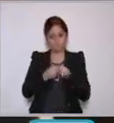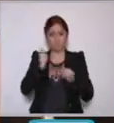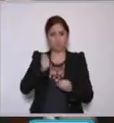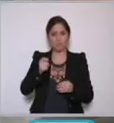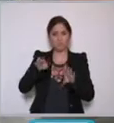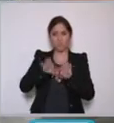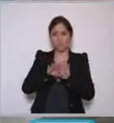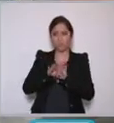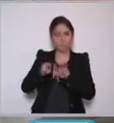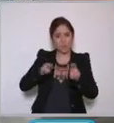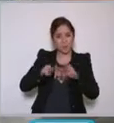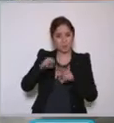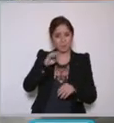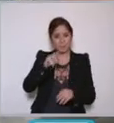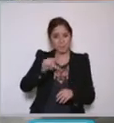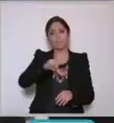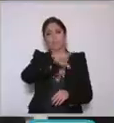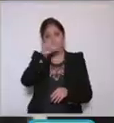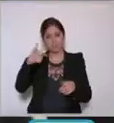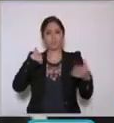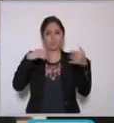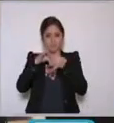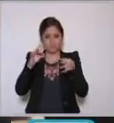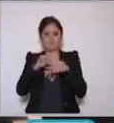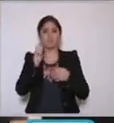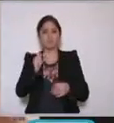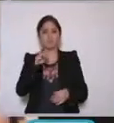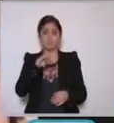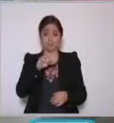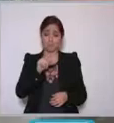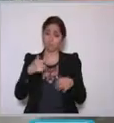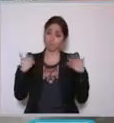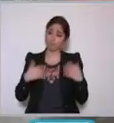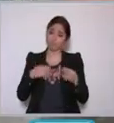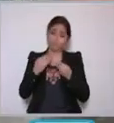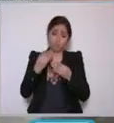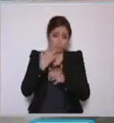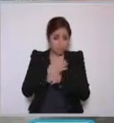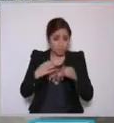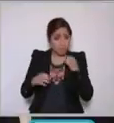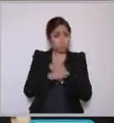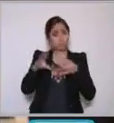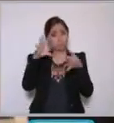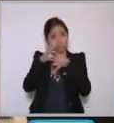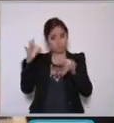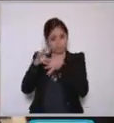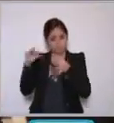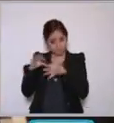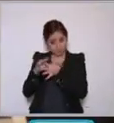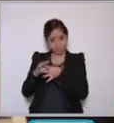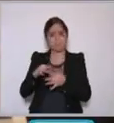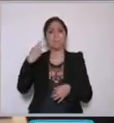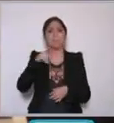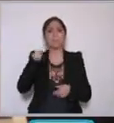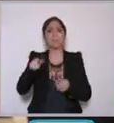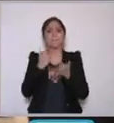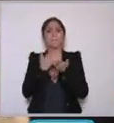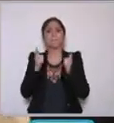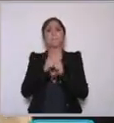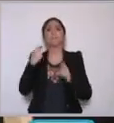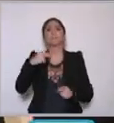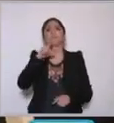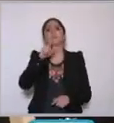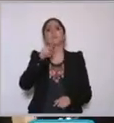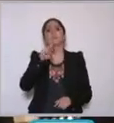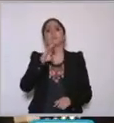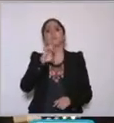Ok. del cual ya haremos también algunos segmentos en Mira. especial porque hay muchos, Claro, hay mucho público. y hay mucha tela donde cortar, pero este grupo es Luzbel,